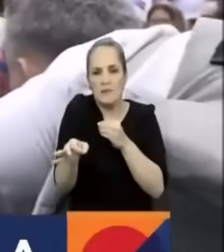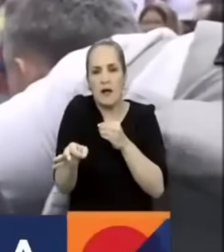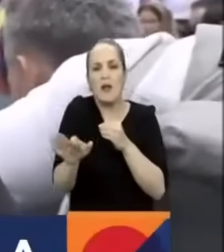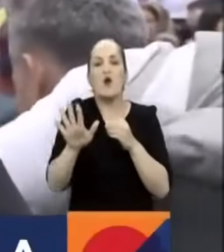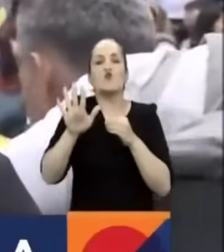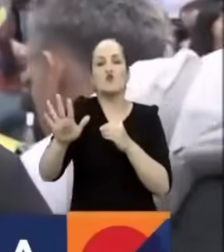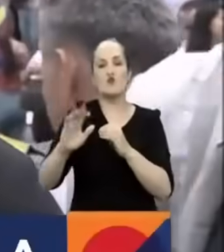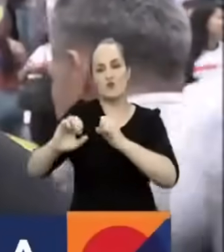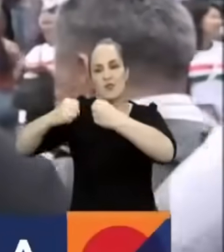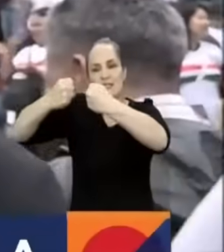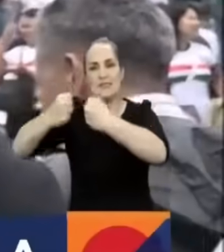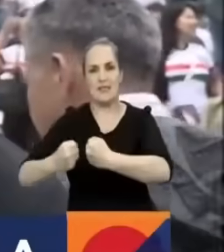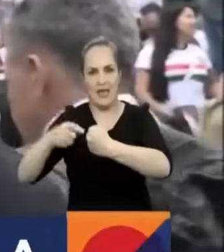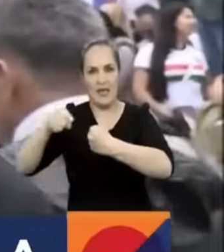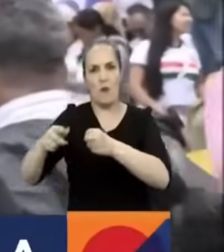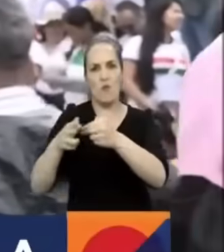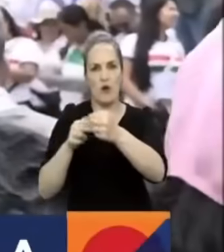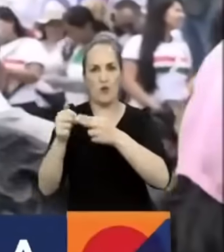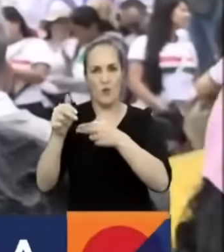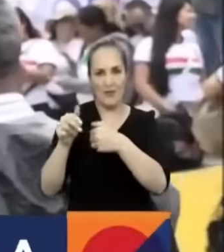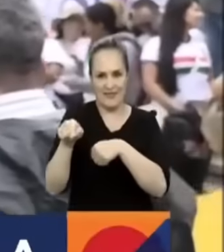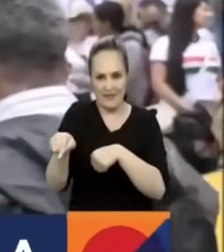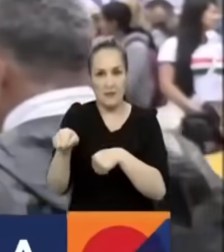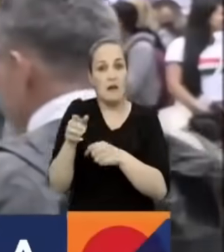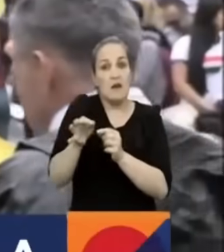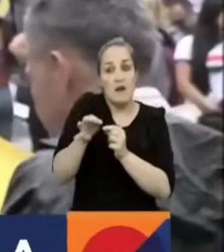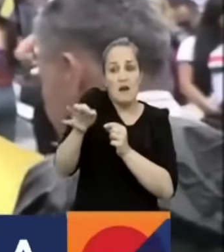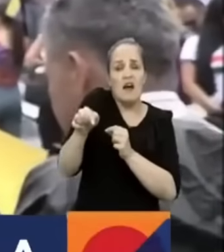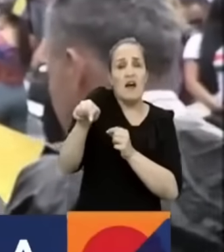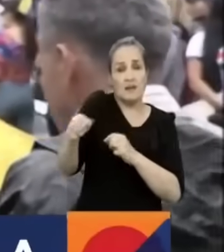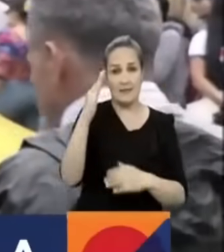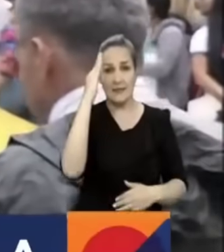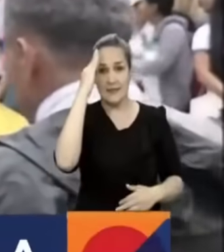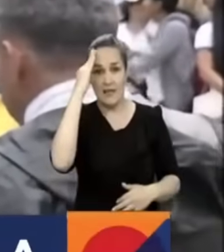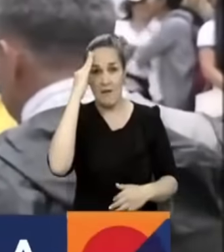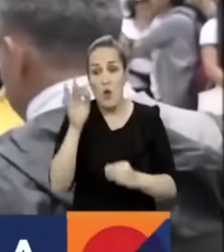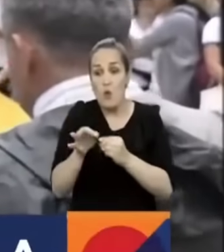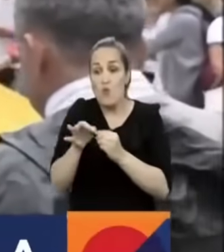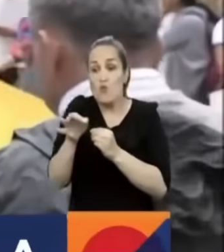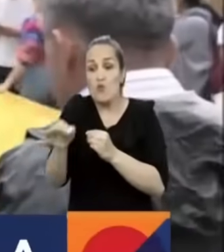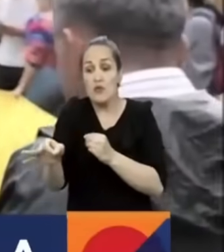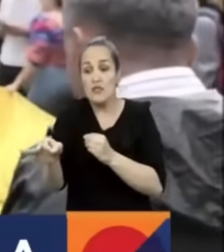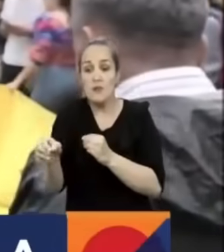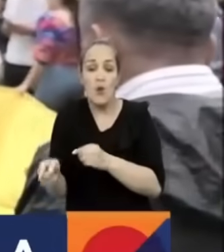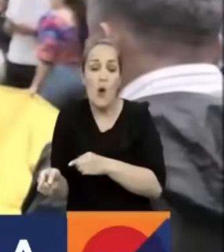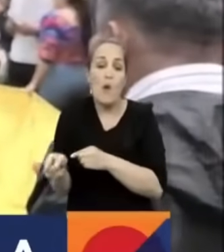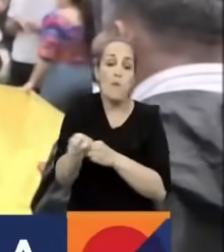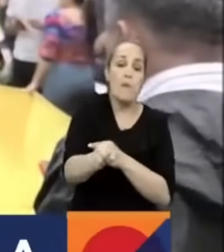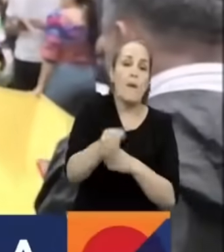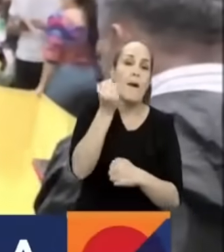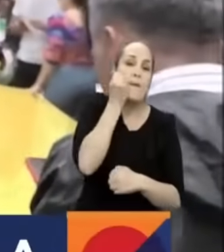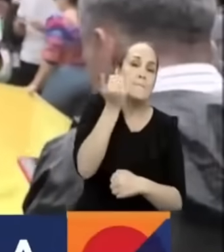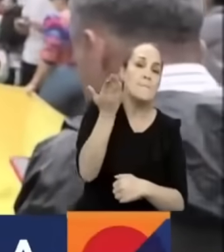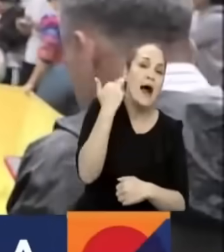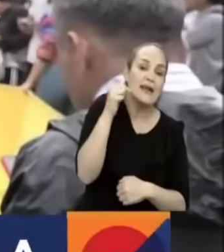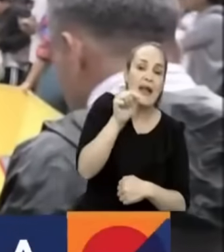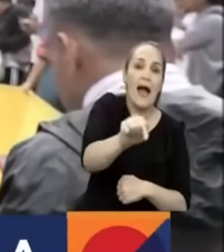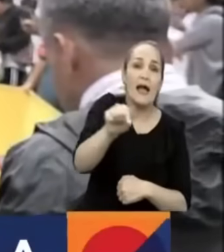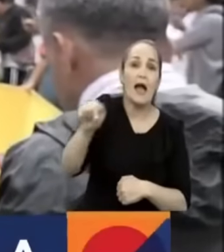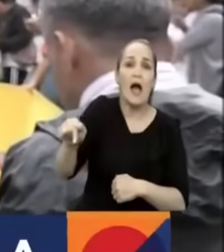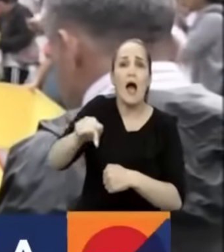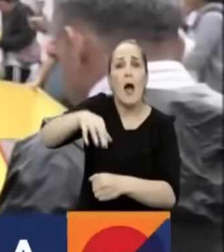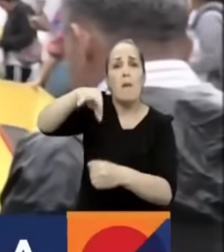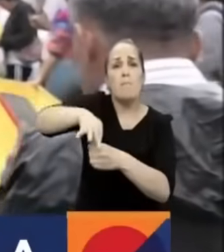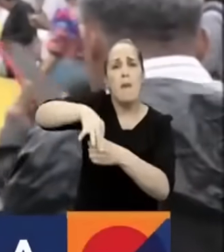Puerto Wilches. Puerto Wilches, como usted sabe, es uno de los dos municipios con Barrancabermeja donde a voto limpio ganó